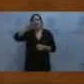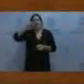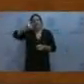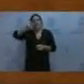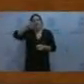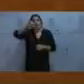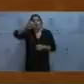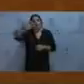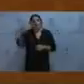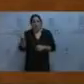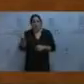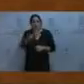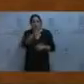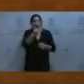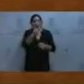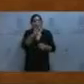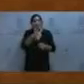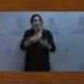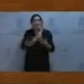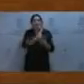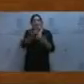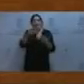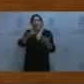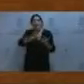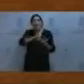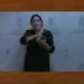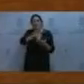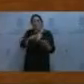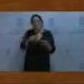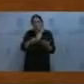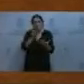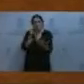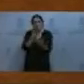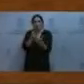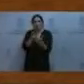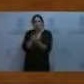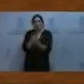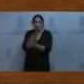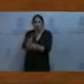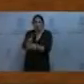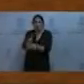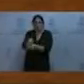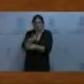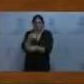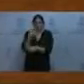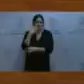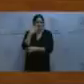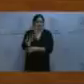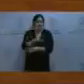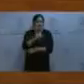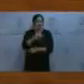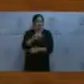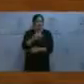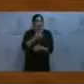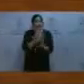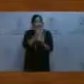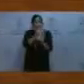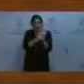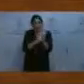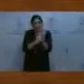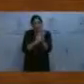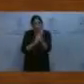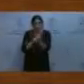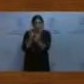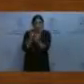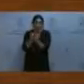pleno nos dijo que había indemnizado con 17.000 euros. Mire, yo me extraña, y quiero que me lo aclare, que teniéndose la cláusula indemnizatoria el gerente se